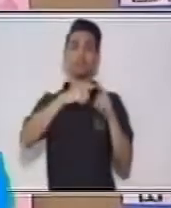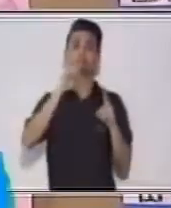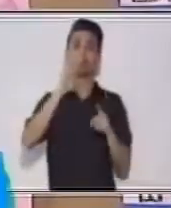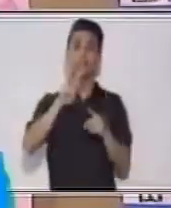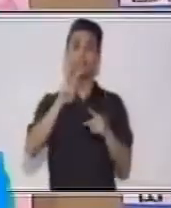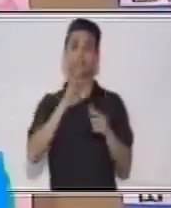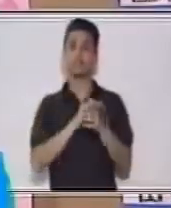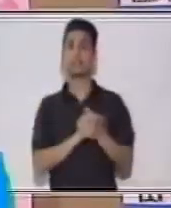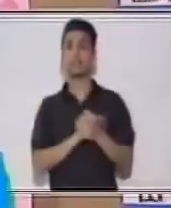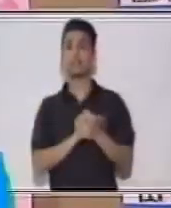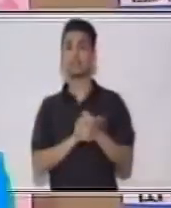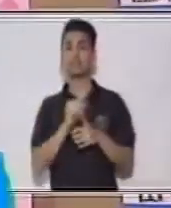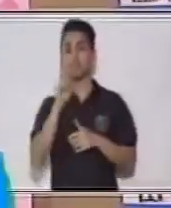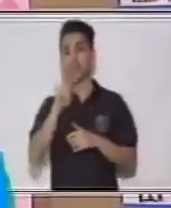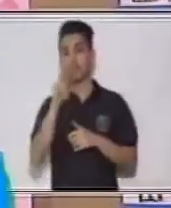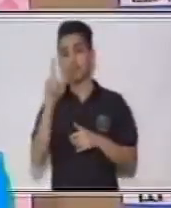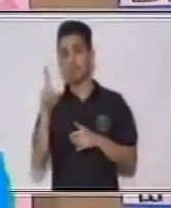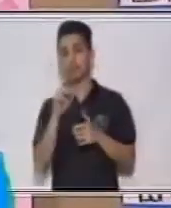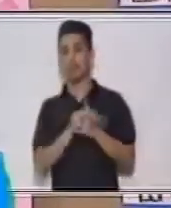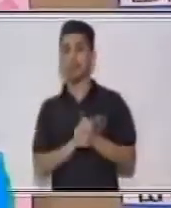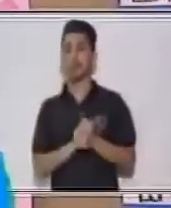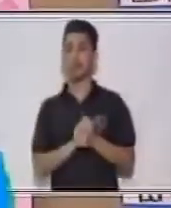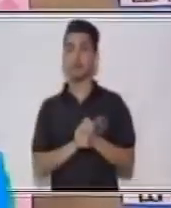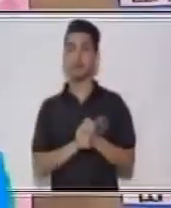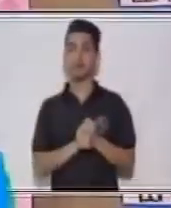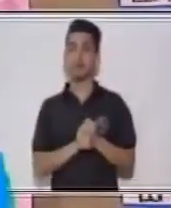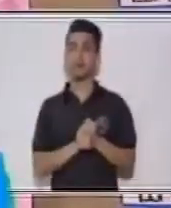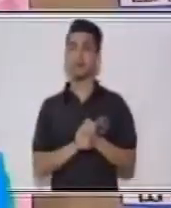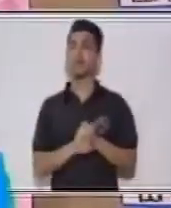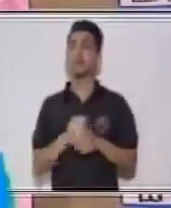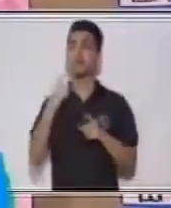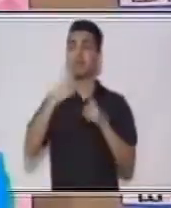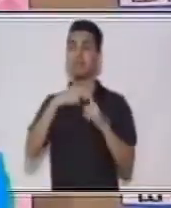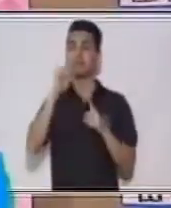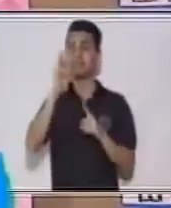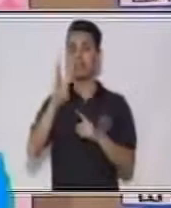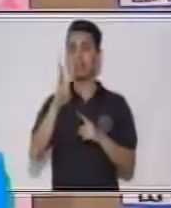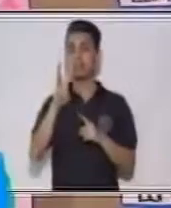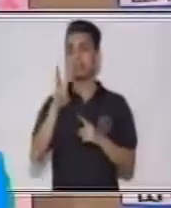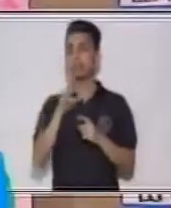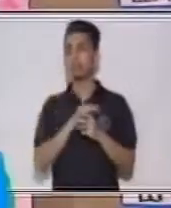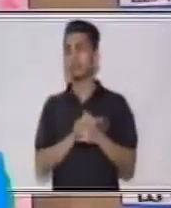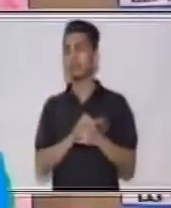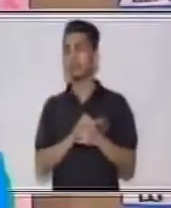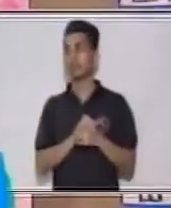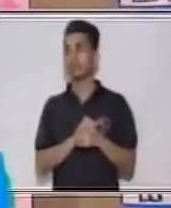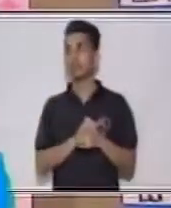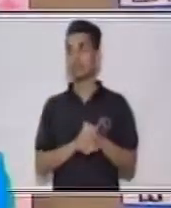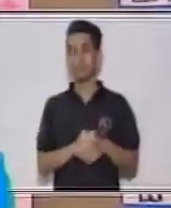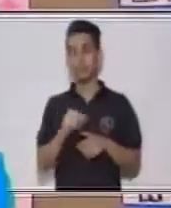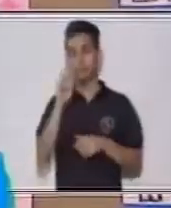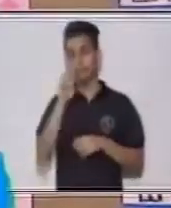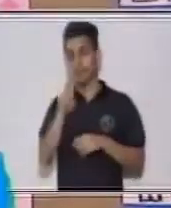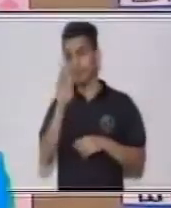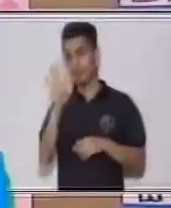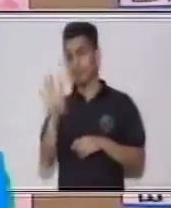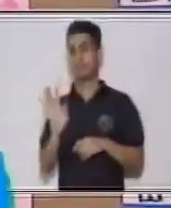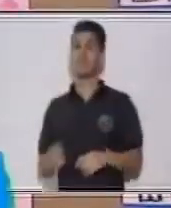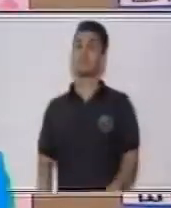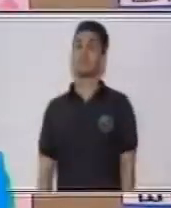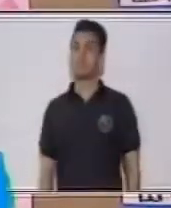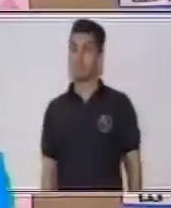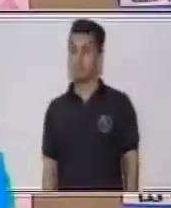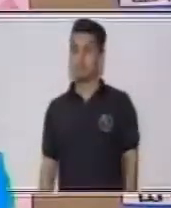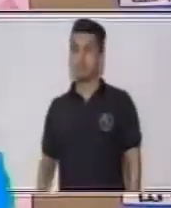3 21 y 21 más 3 y de 24